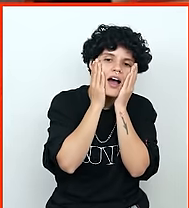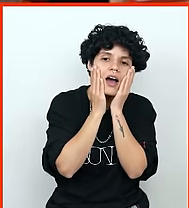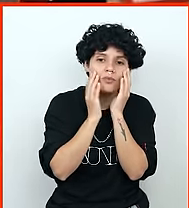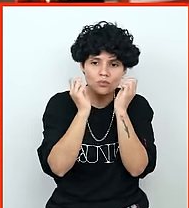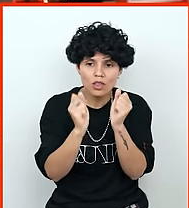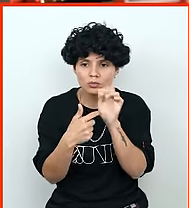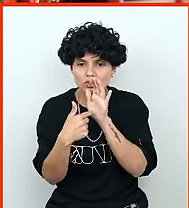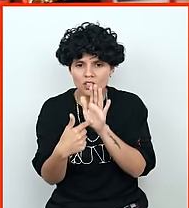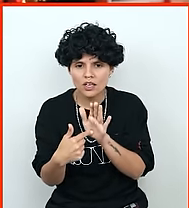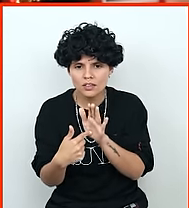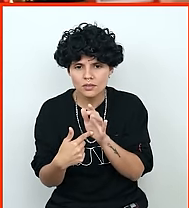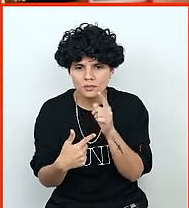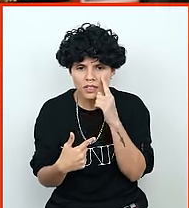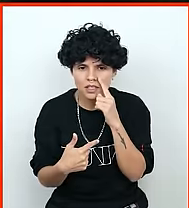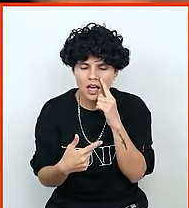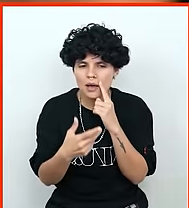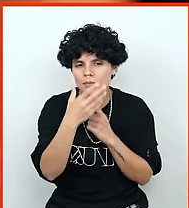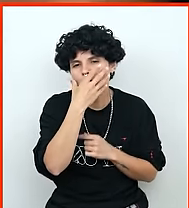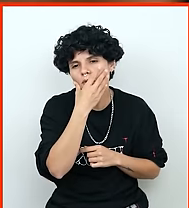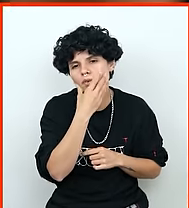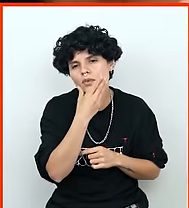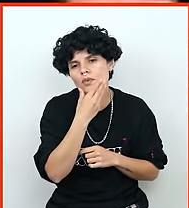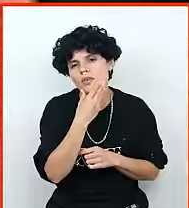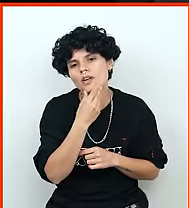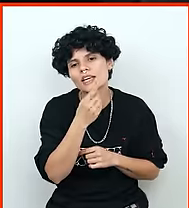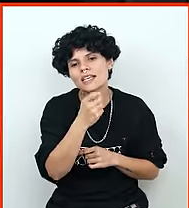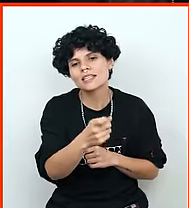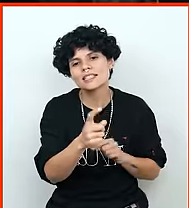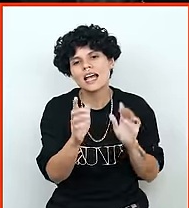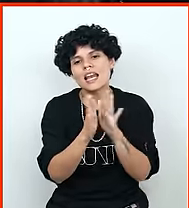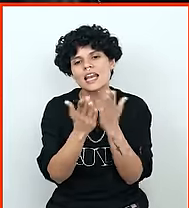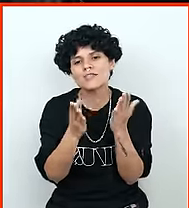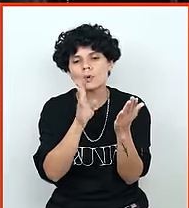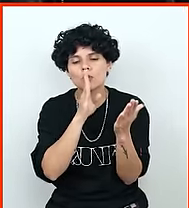papito. Oye, ¿lo puedo mostrar a la cámara, sí, no? Sí, ahí está.